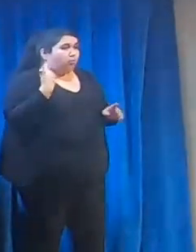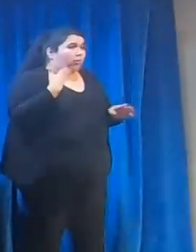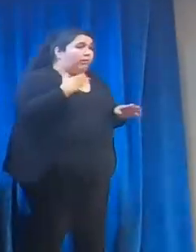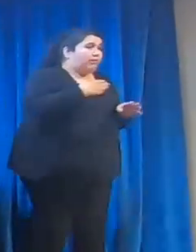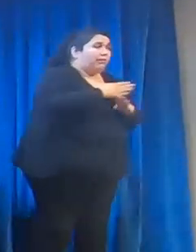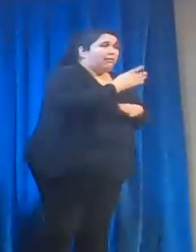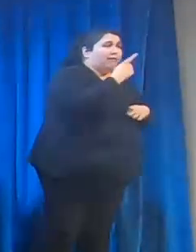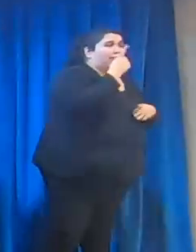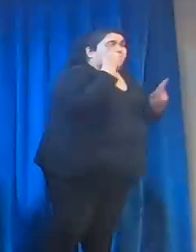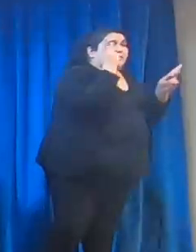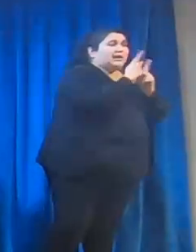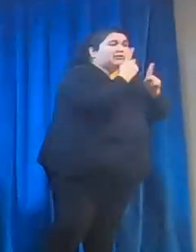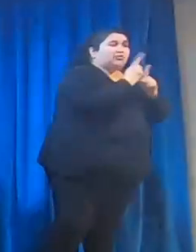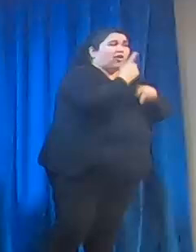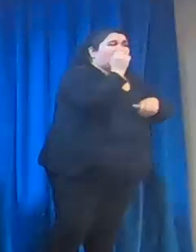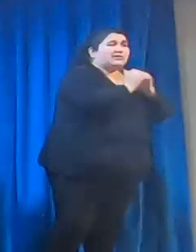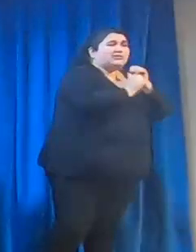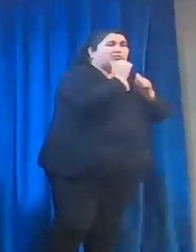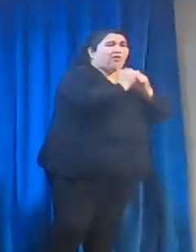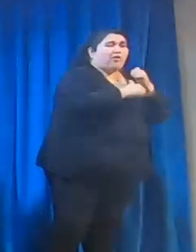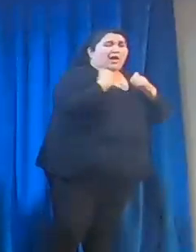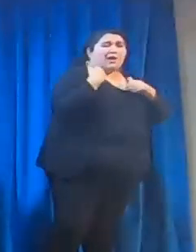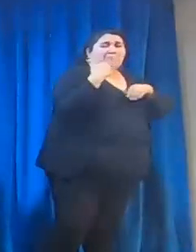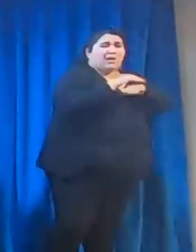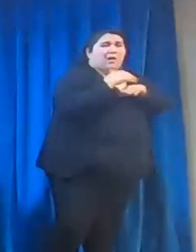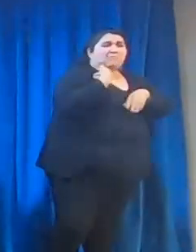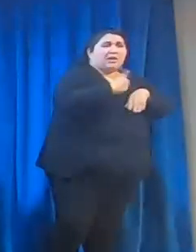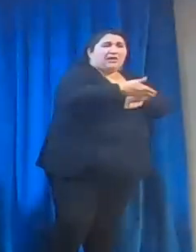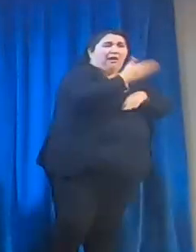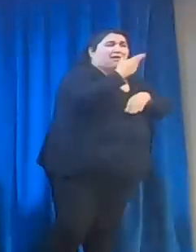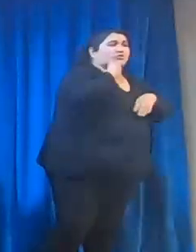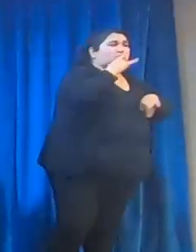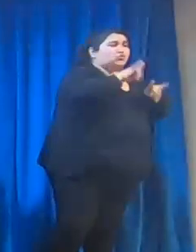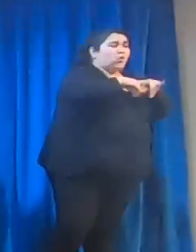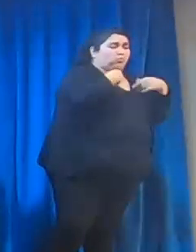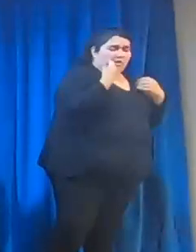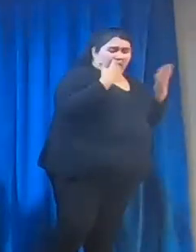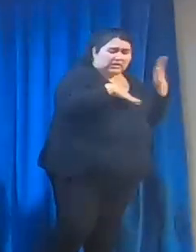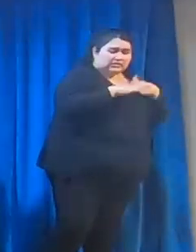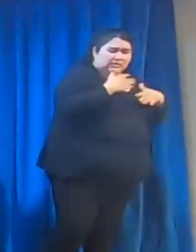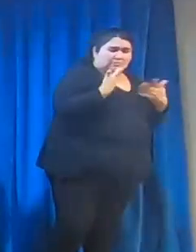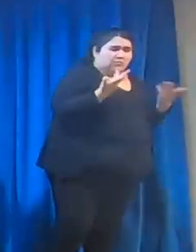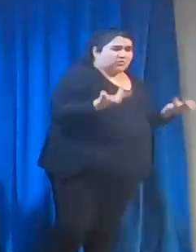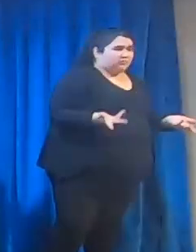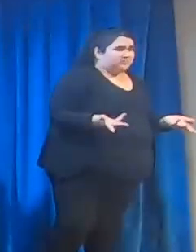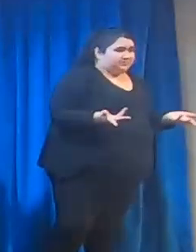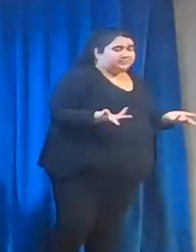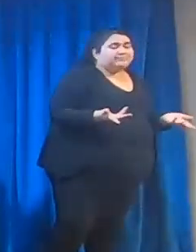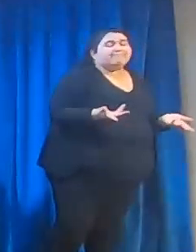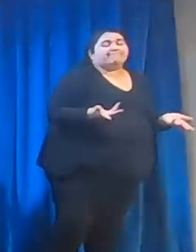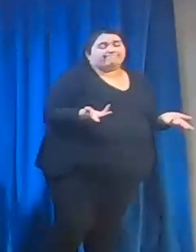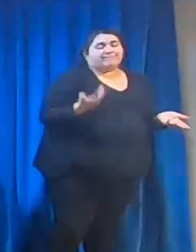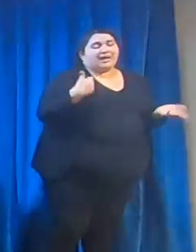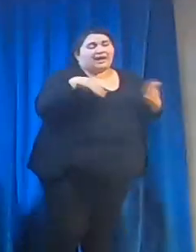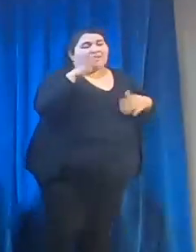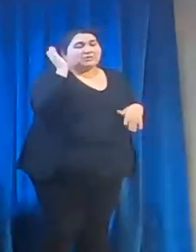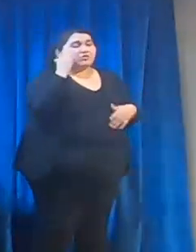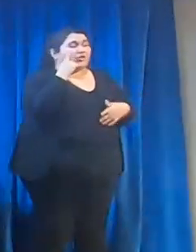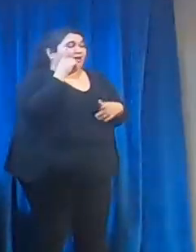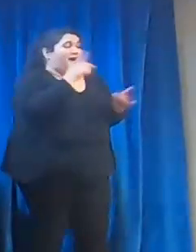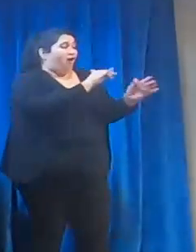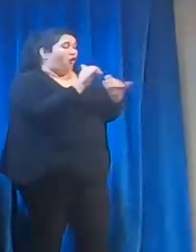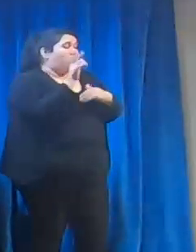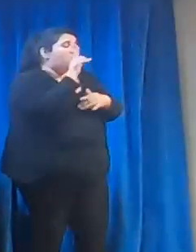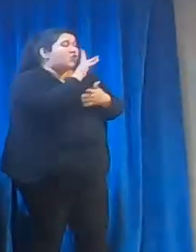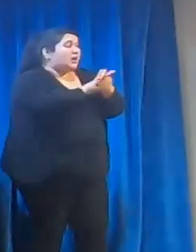TikTok con mi amiga que vamos a recitar, ¿no? ¿Y qué hacemos en esas situaciones? En general las chicas lo resuelven. Mira,